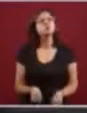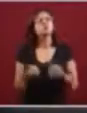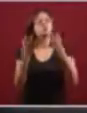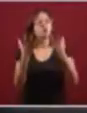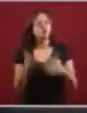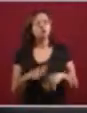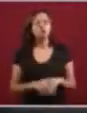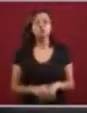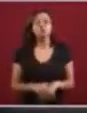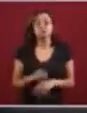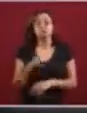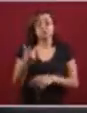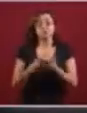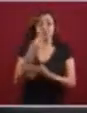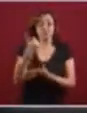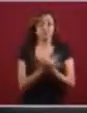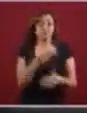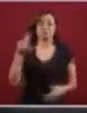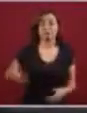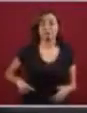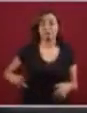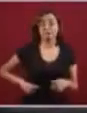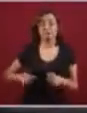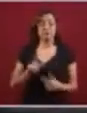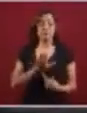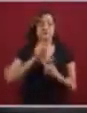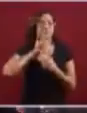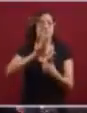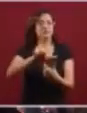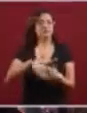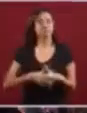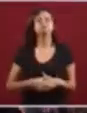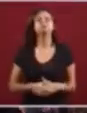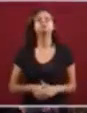ha marcado su gobierno. Sí, cada